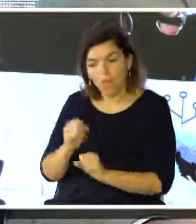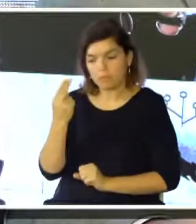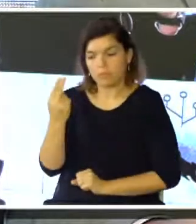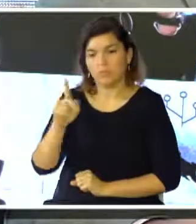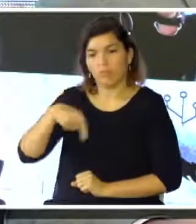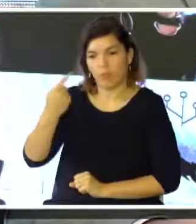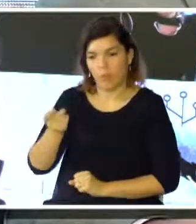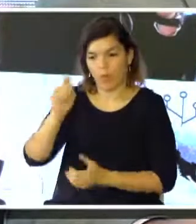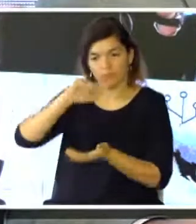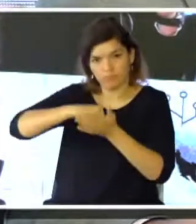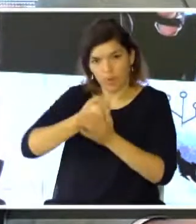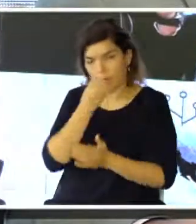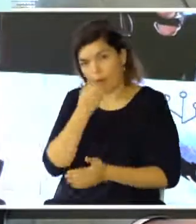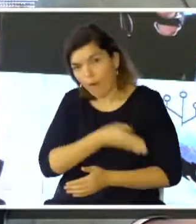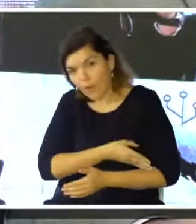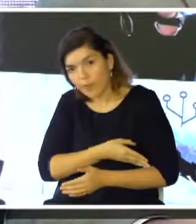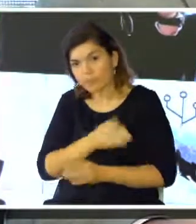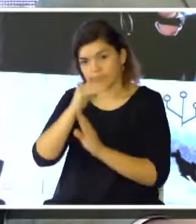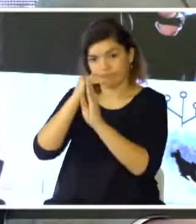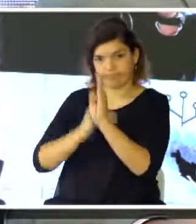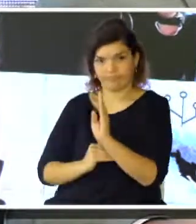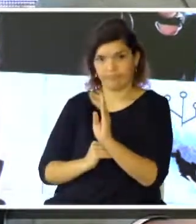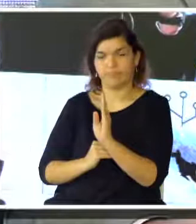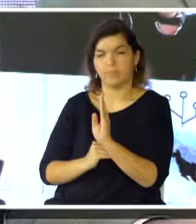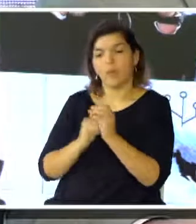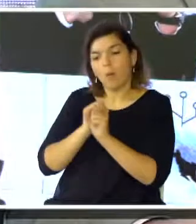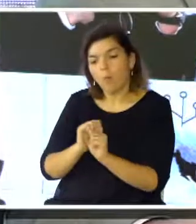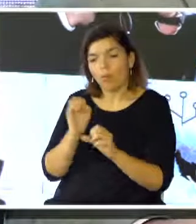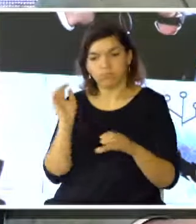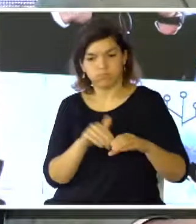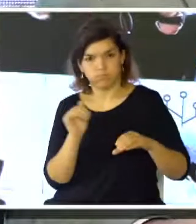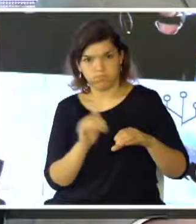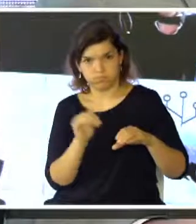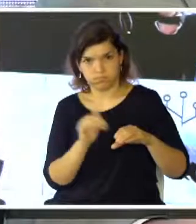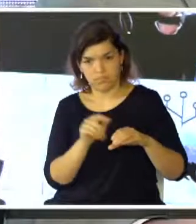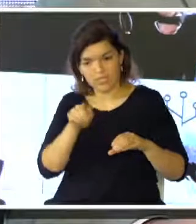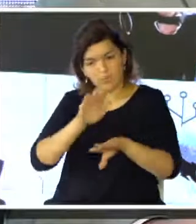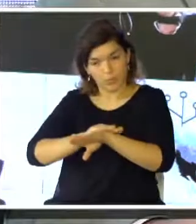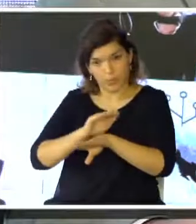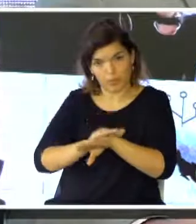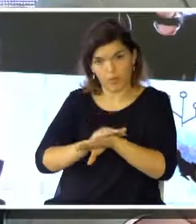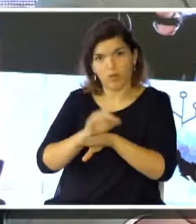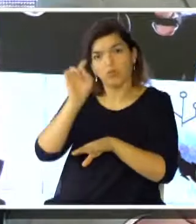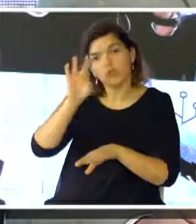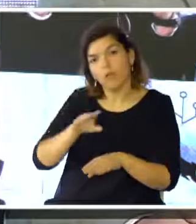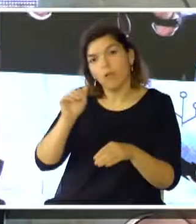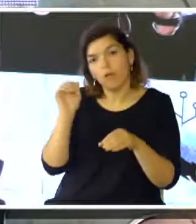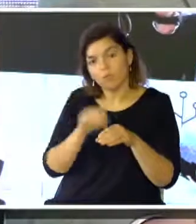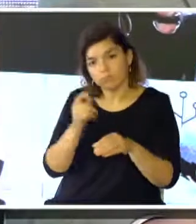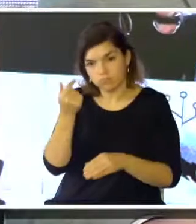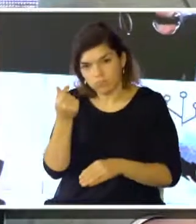un consumo mucho mejor mucho menor y poder ahorrar en ese momento no sólo dinero sino